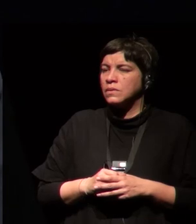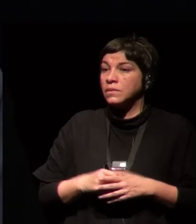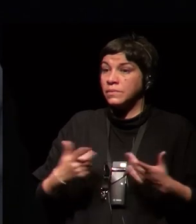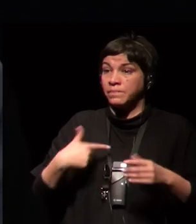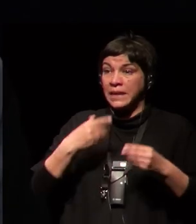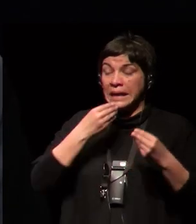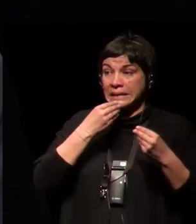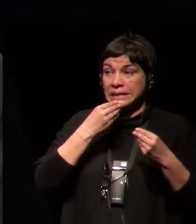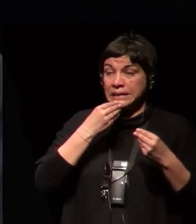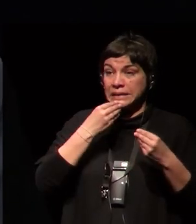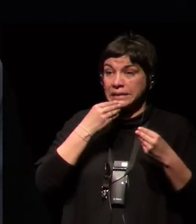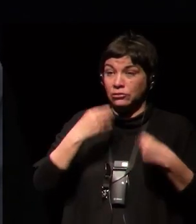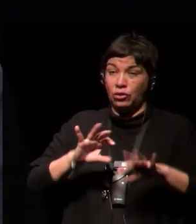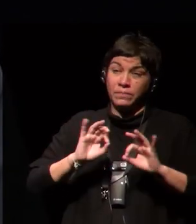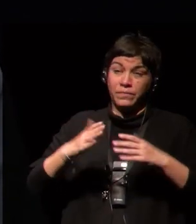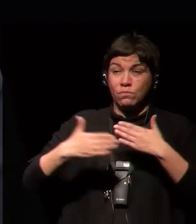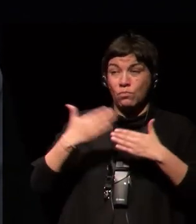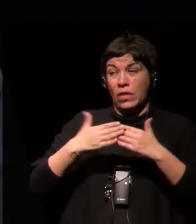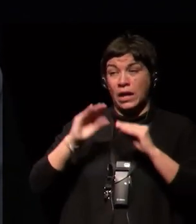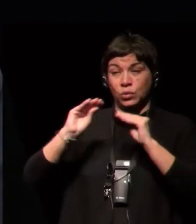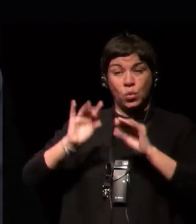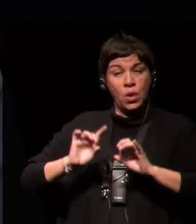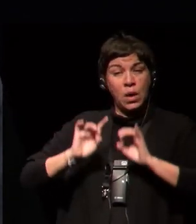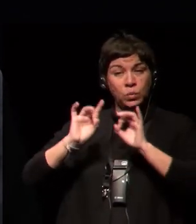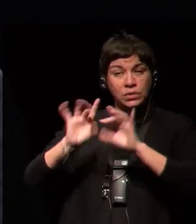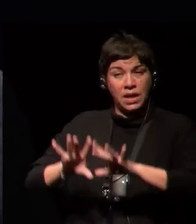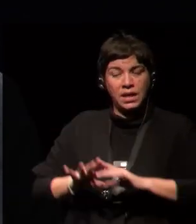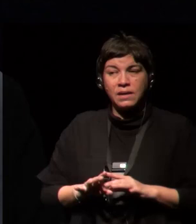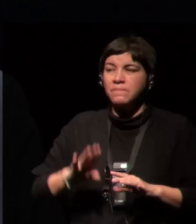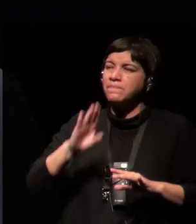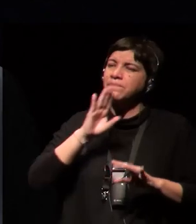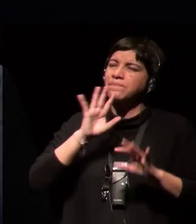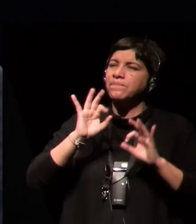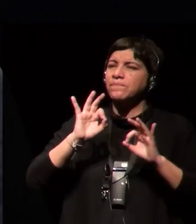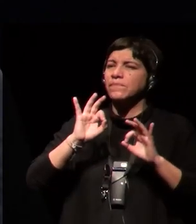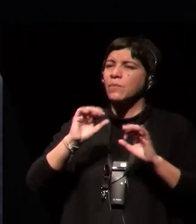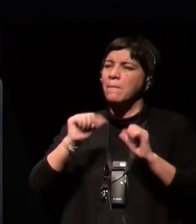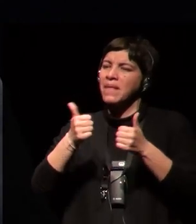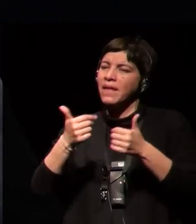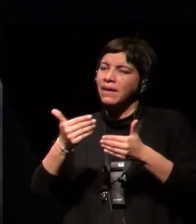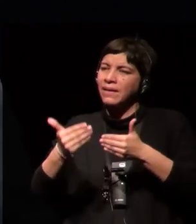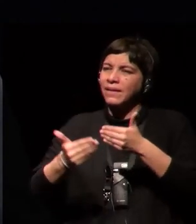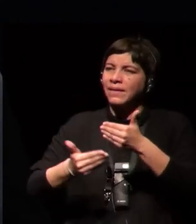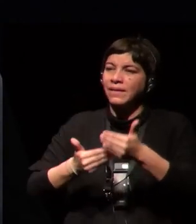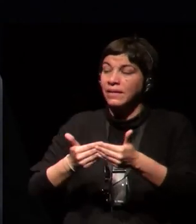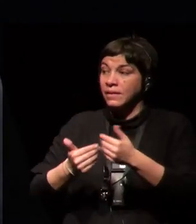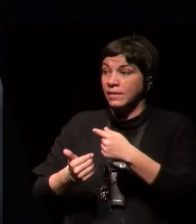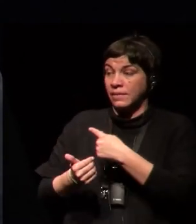de Australia se estaba formando y él salió